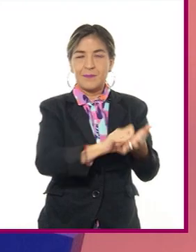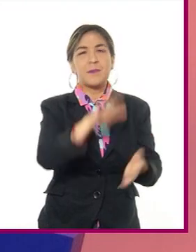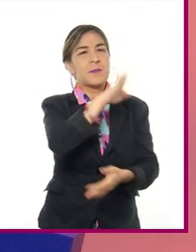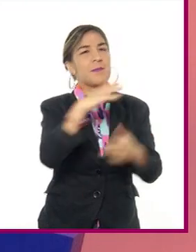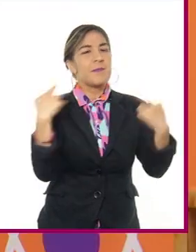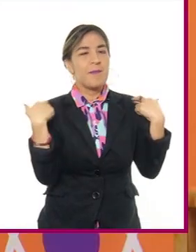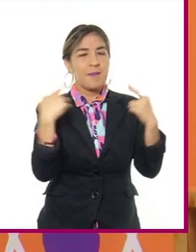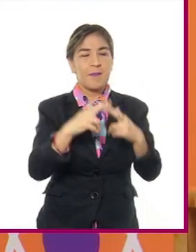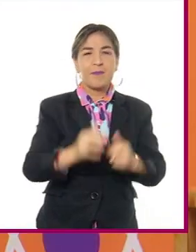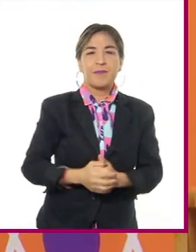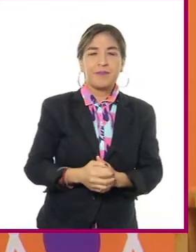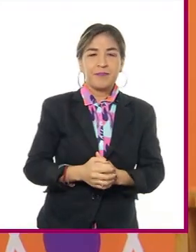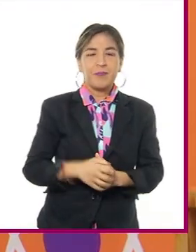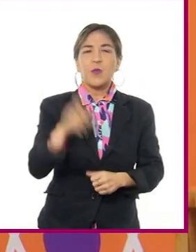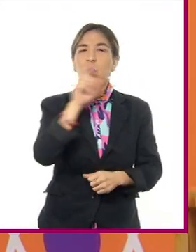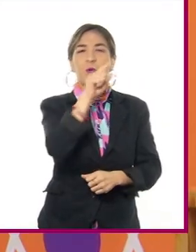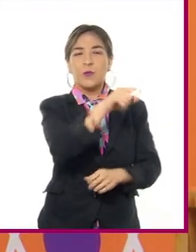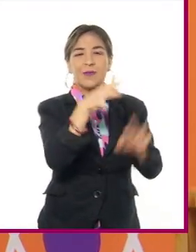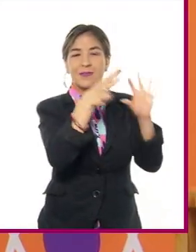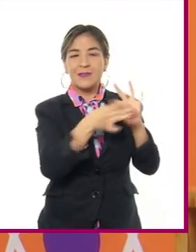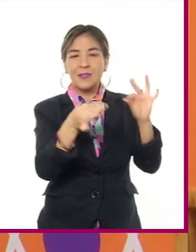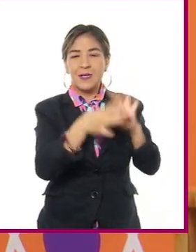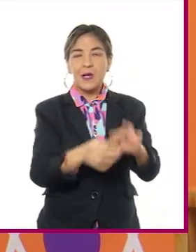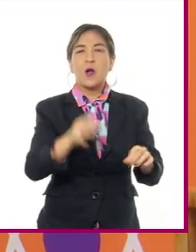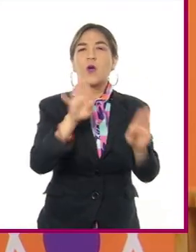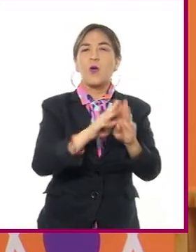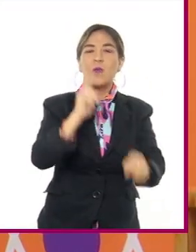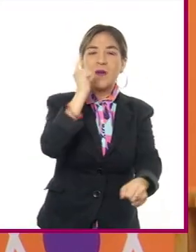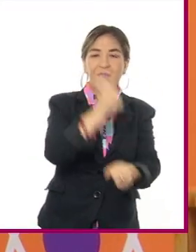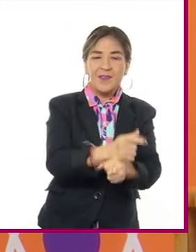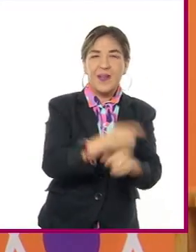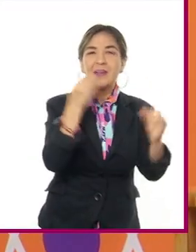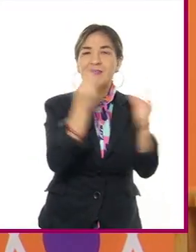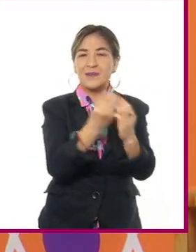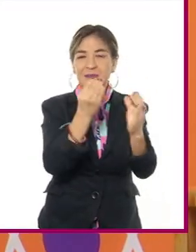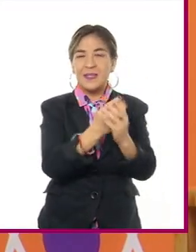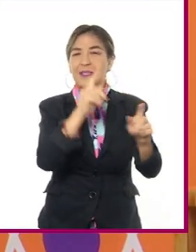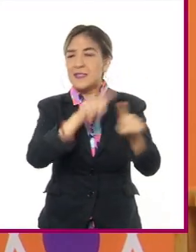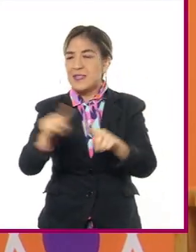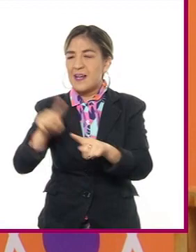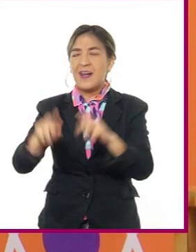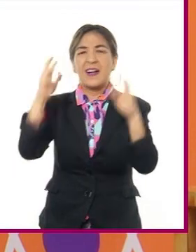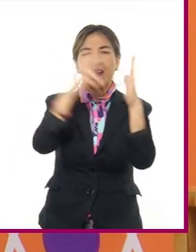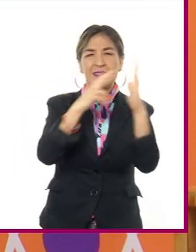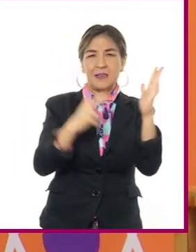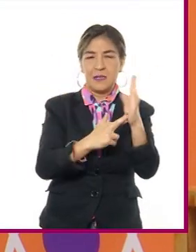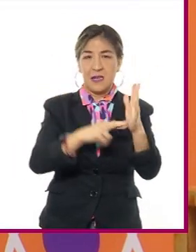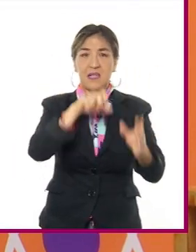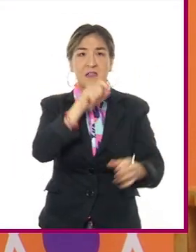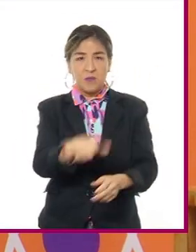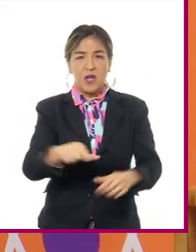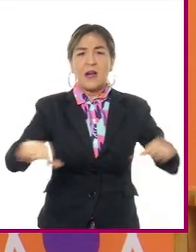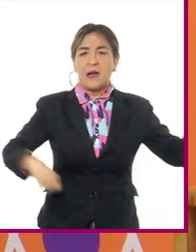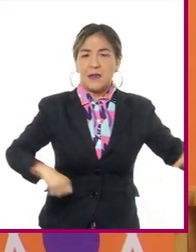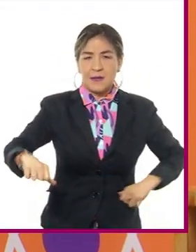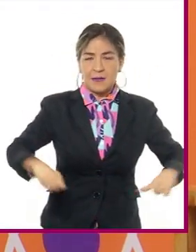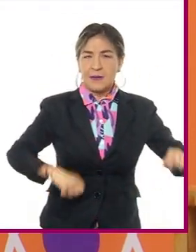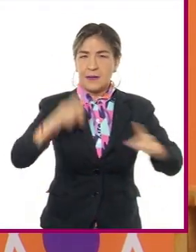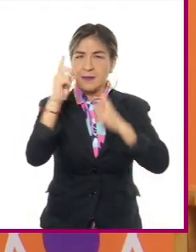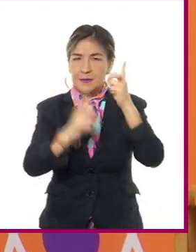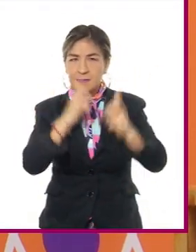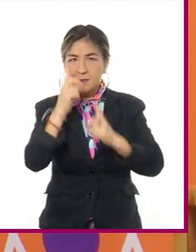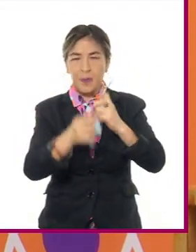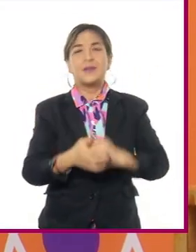profesor, cuando habla de identificar y clasificar reglas, ¿se refiere también a las actividades